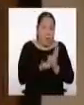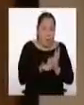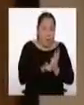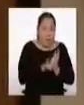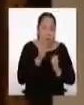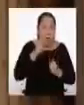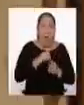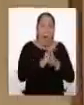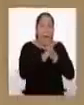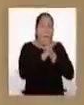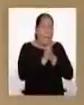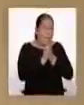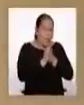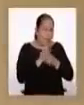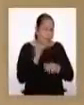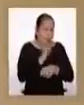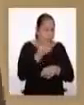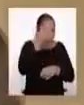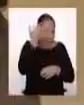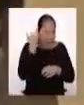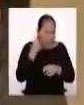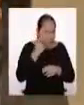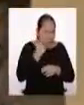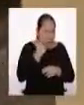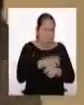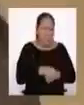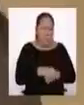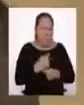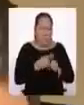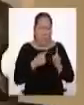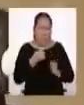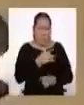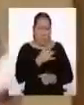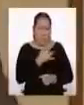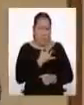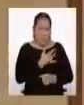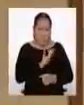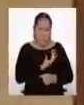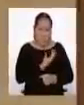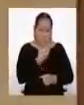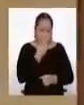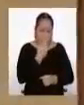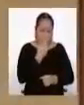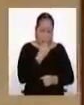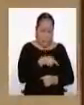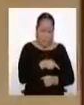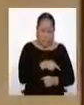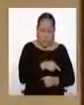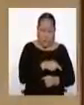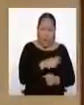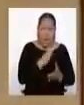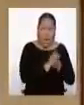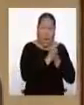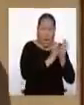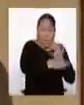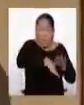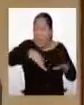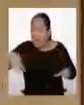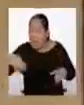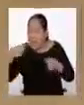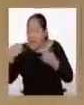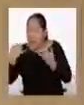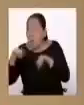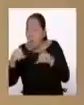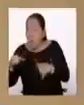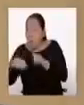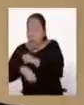amigos de toda la vida, yo me sentía completamente extraño, porque claro, llegaba la hora de recreo, y todos salían a jugar pelota, yo me quedaba solito en el salón tocando mi zampoña, y yo